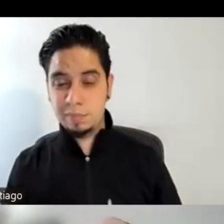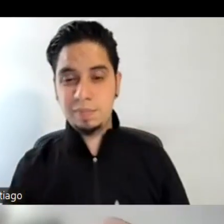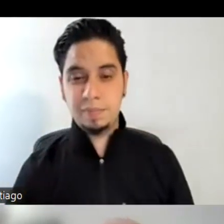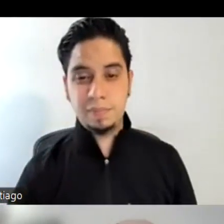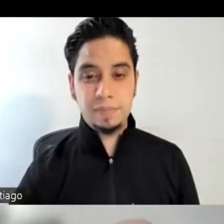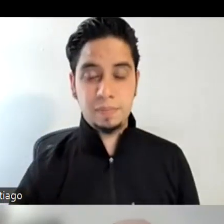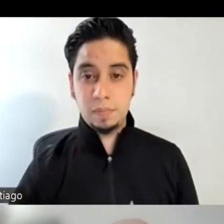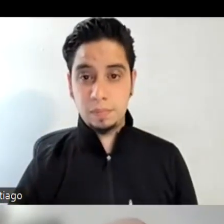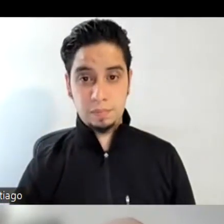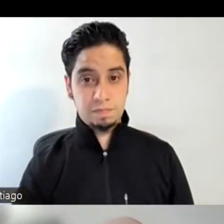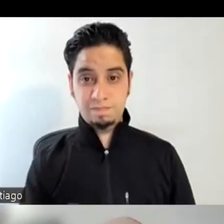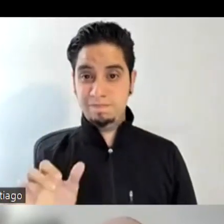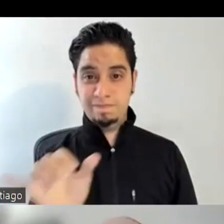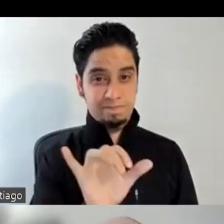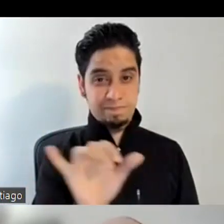pues lo mismo,